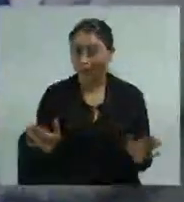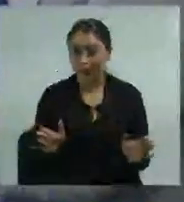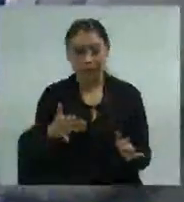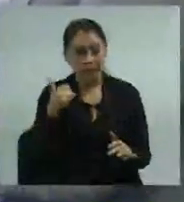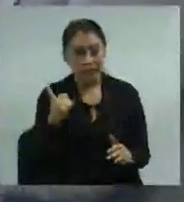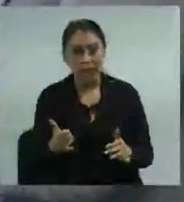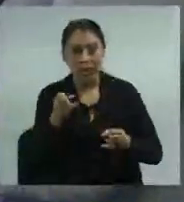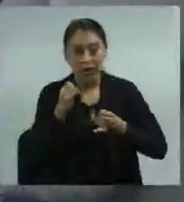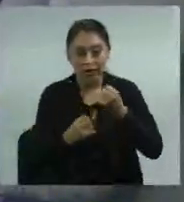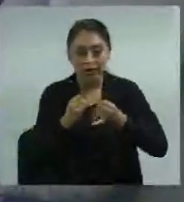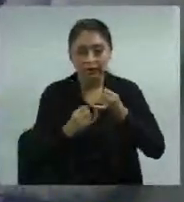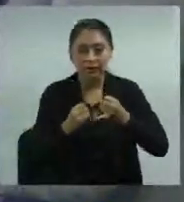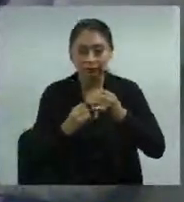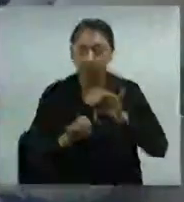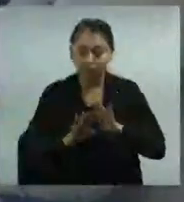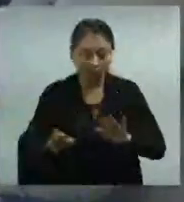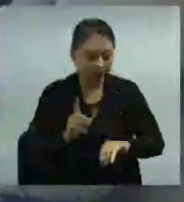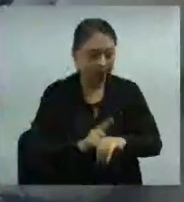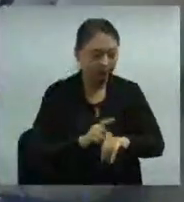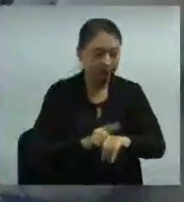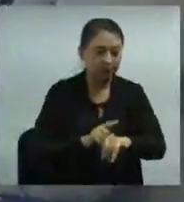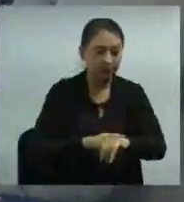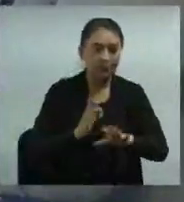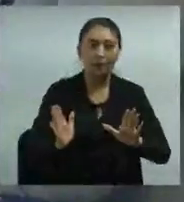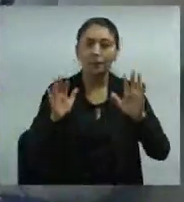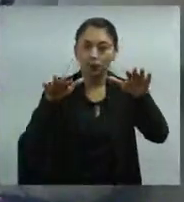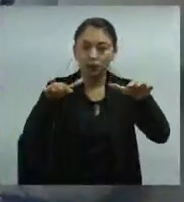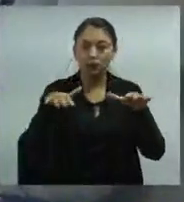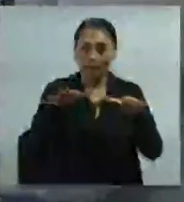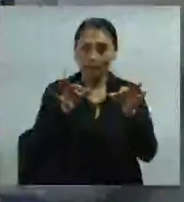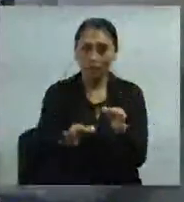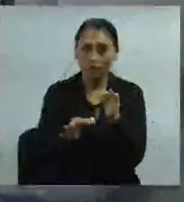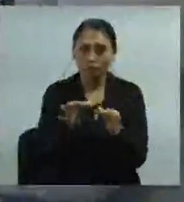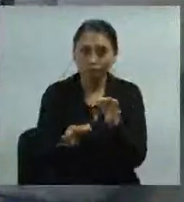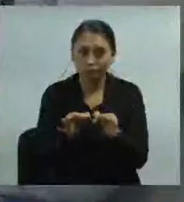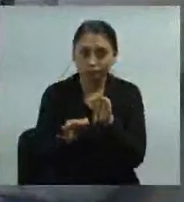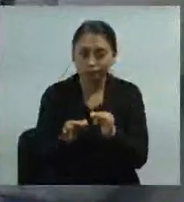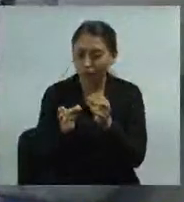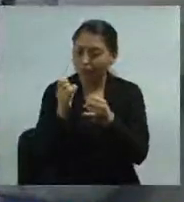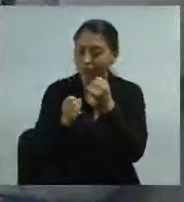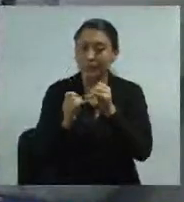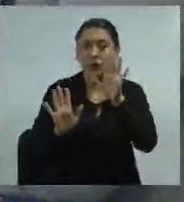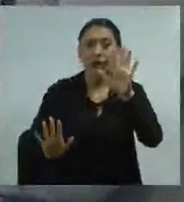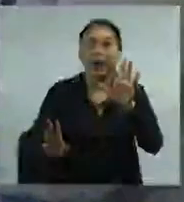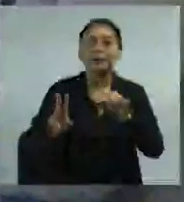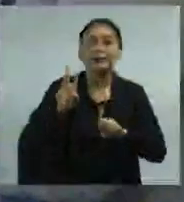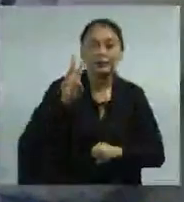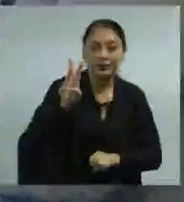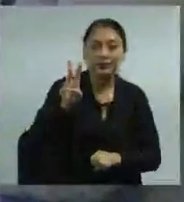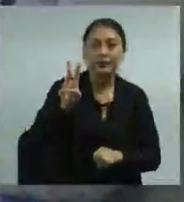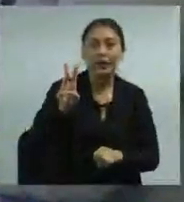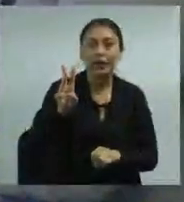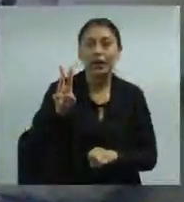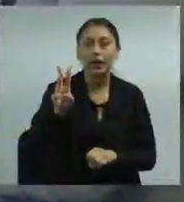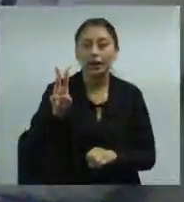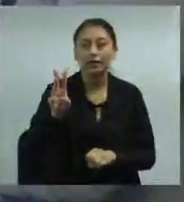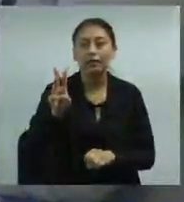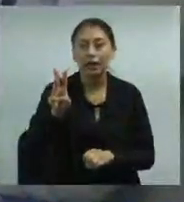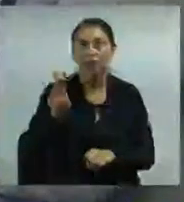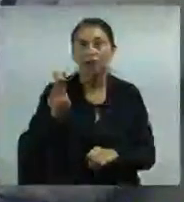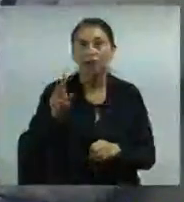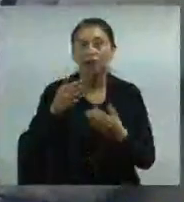para el que fueron electos los comisionados de salas y de Corte Suprema concluye el 13 de octubre. Tomando como base